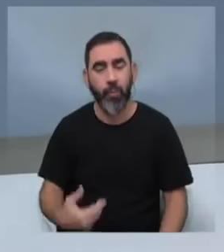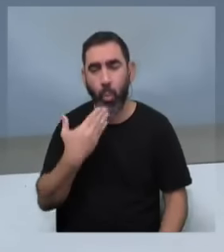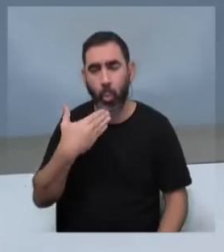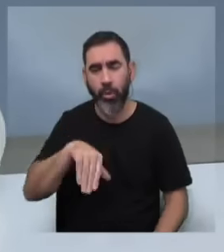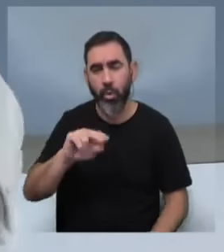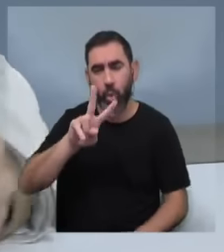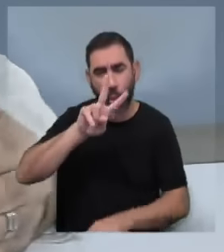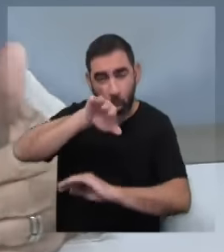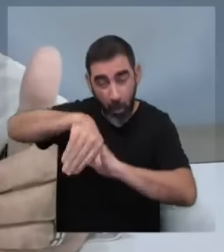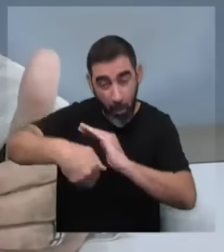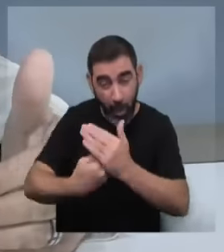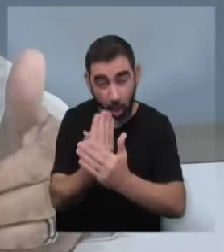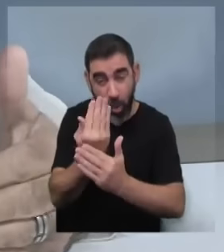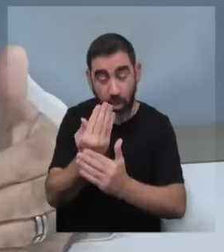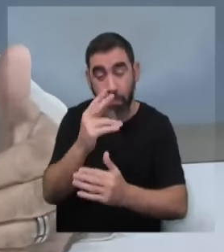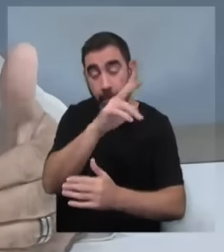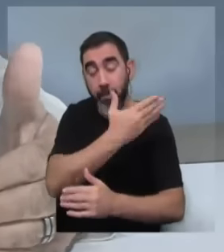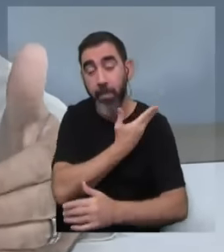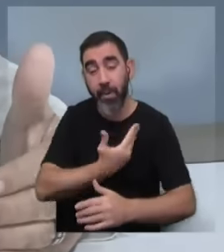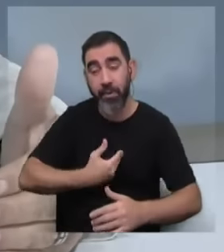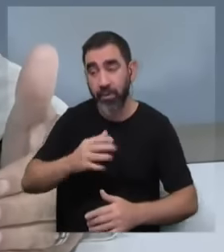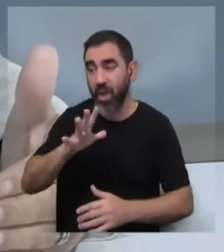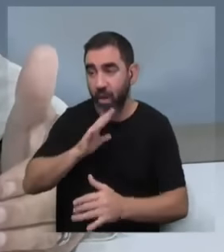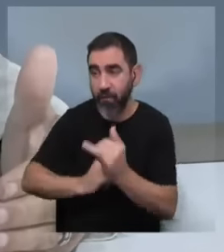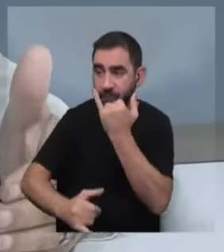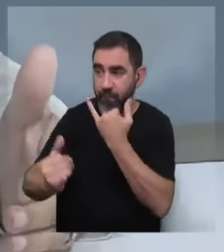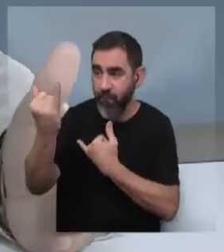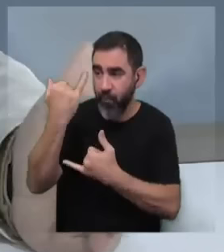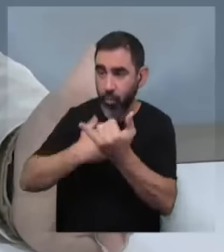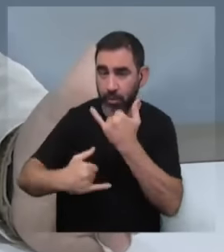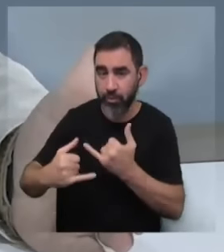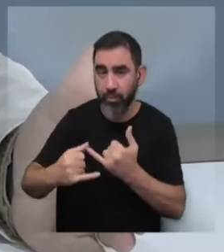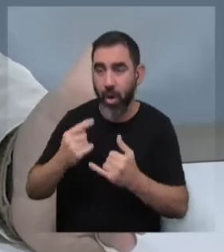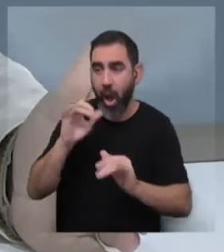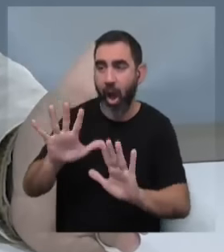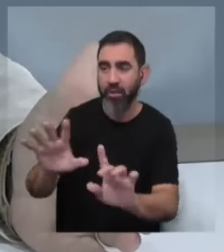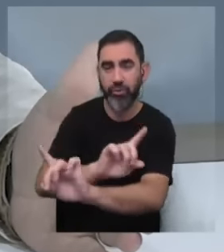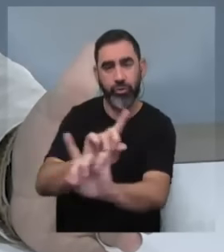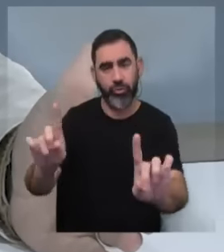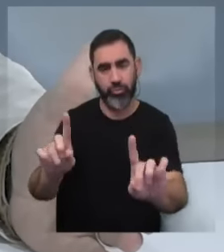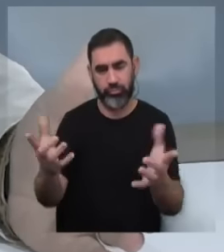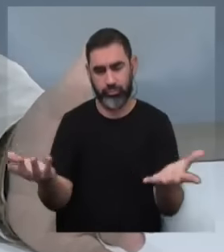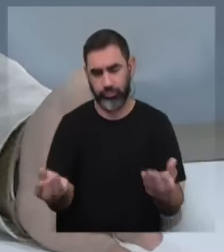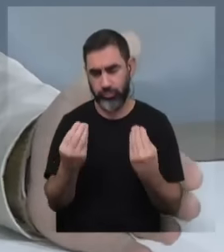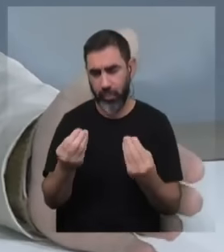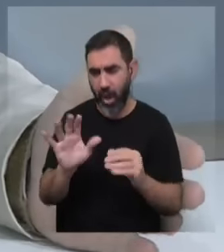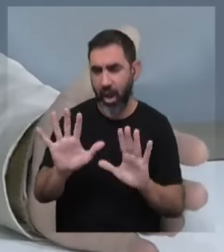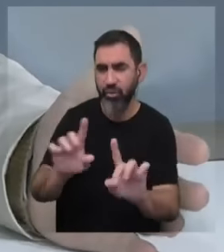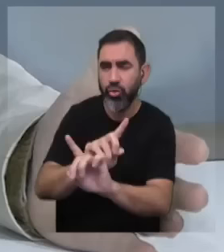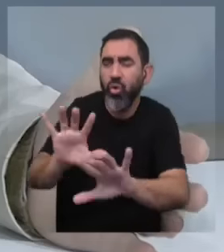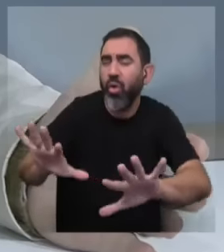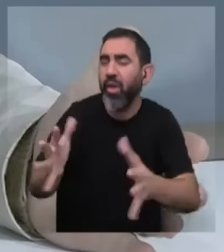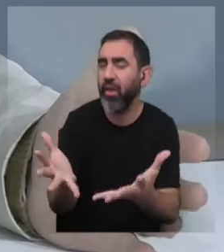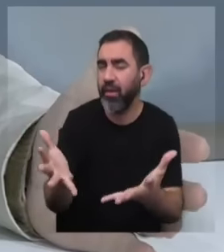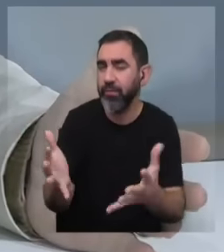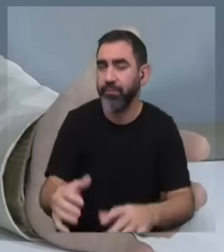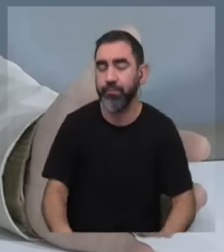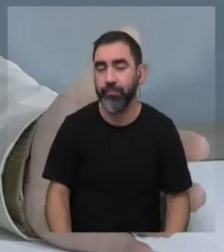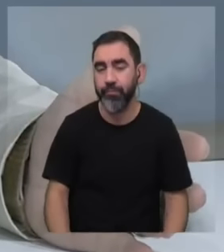2 de la mañana el presidente tenía información que así no vale Así no vale